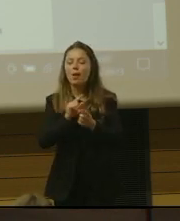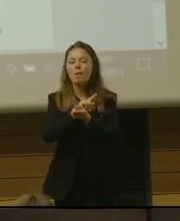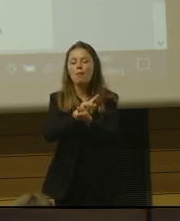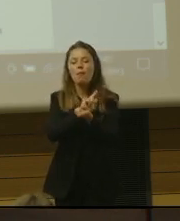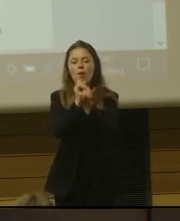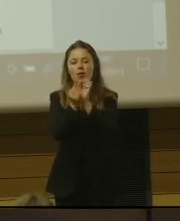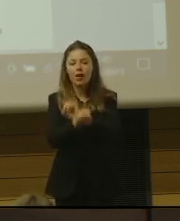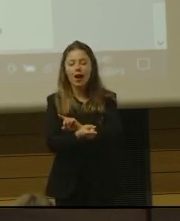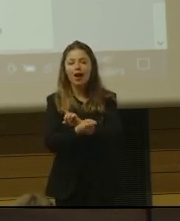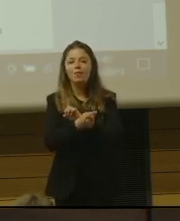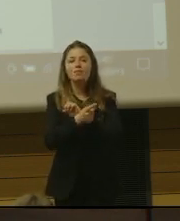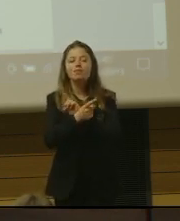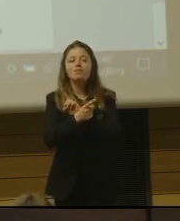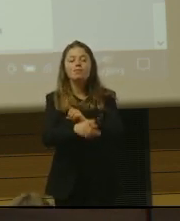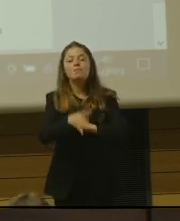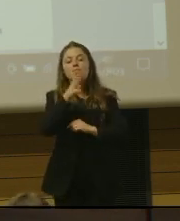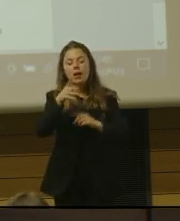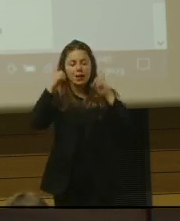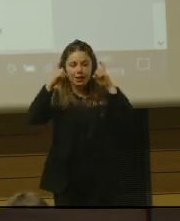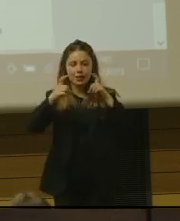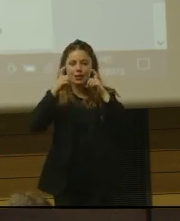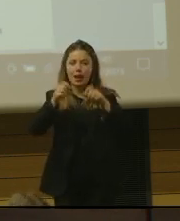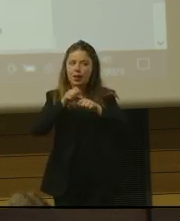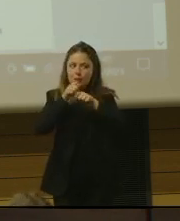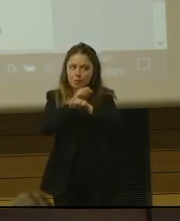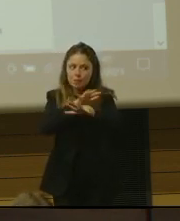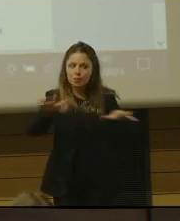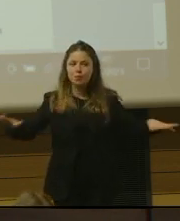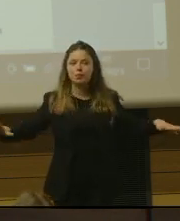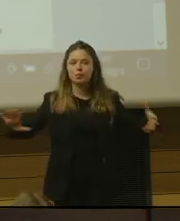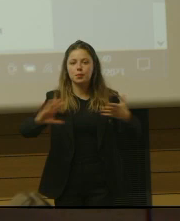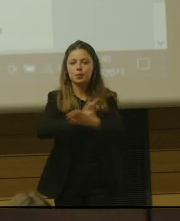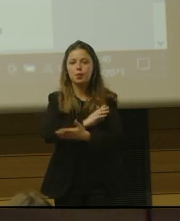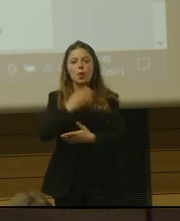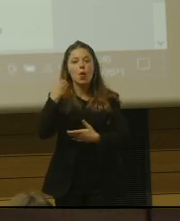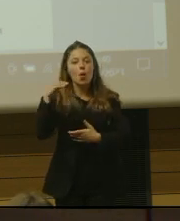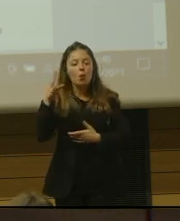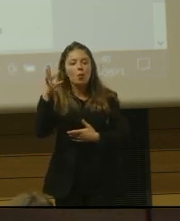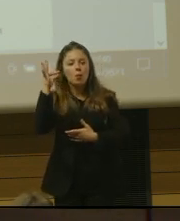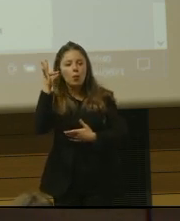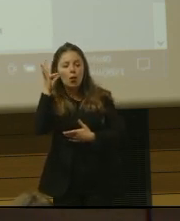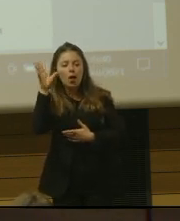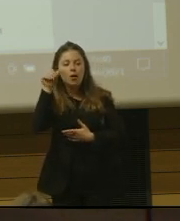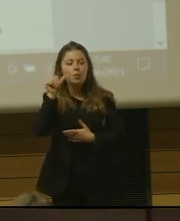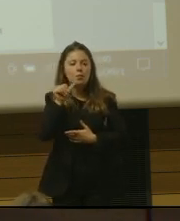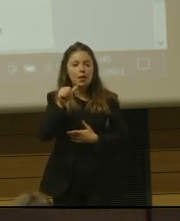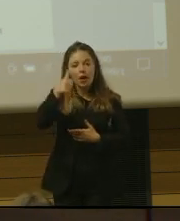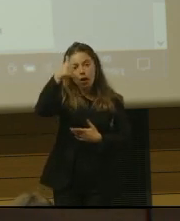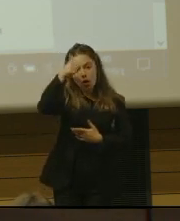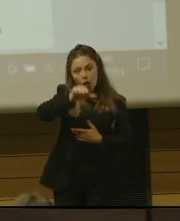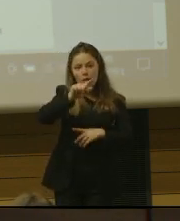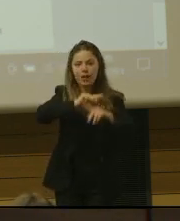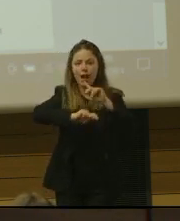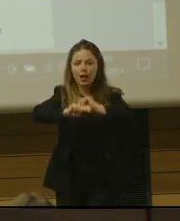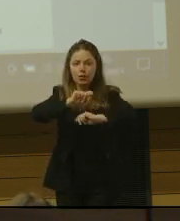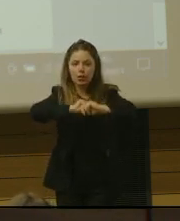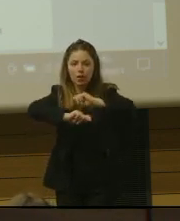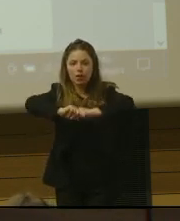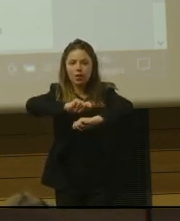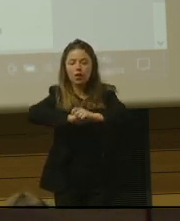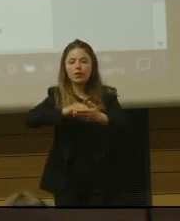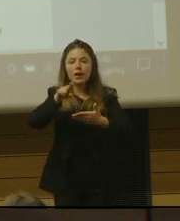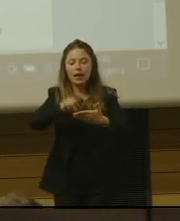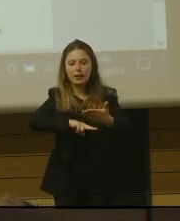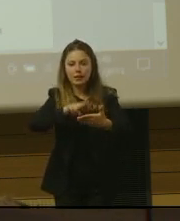modificando para poder llegar a todo el mundo, a la joven mujer embarazada y al joven de la asociación de